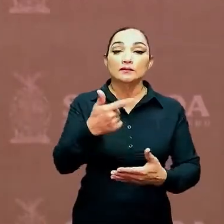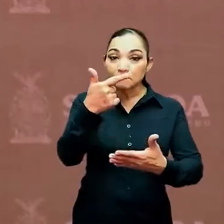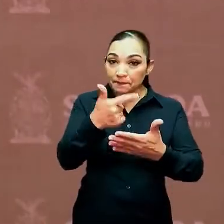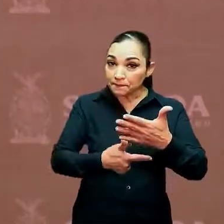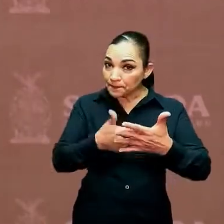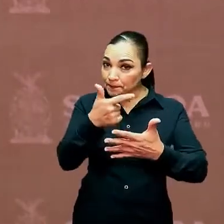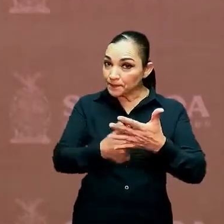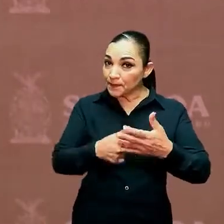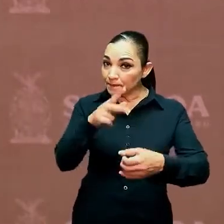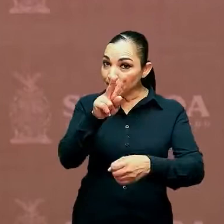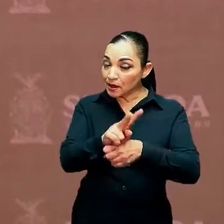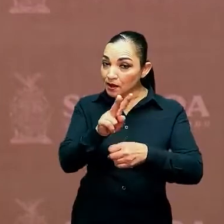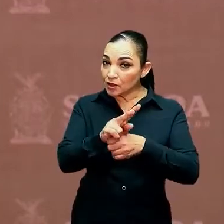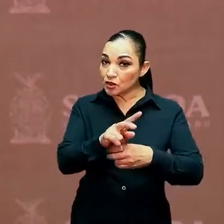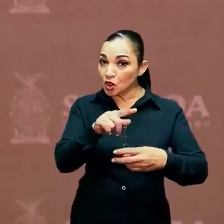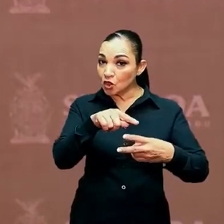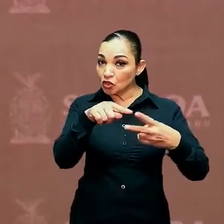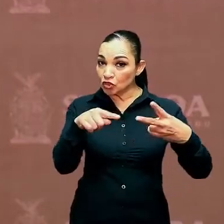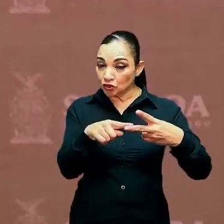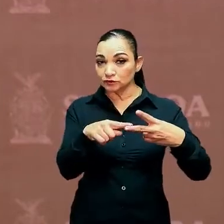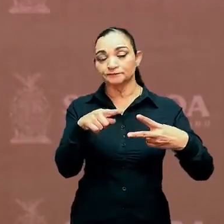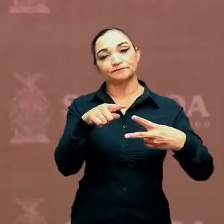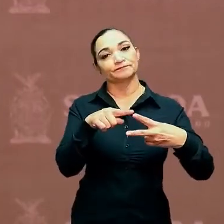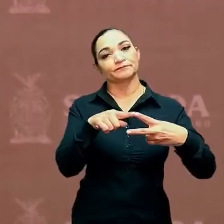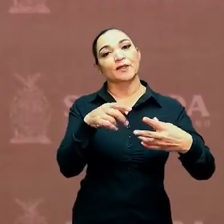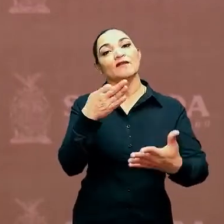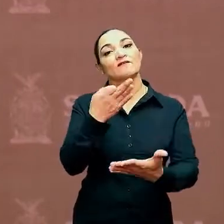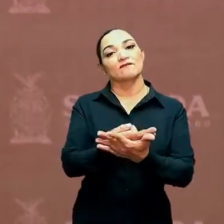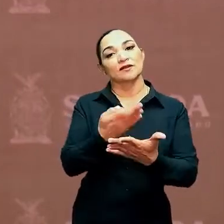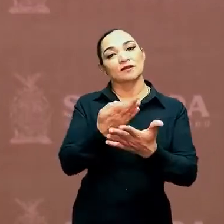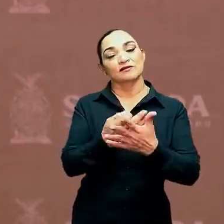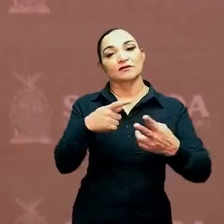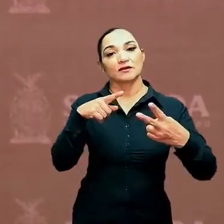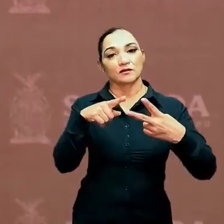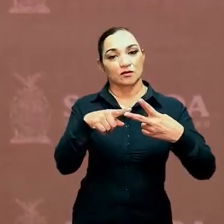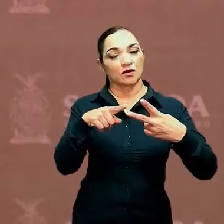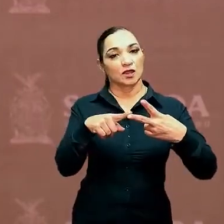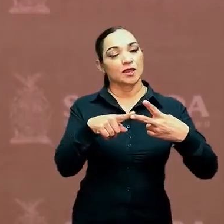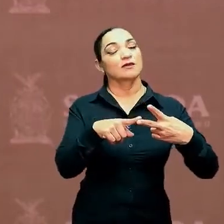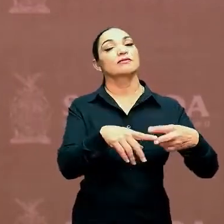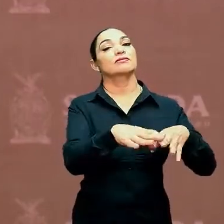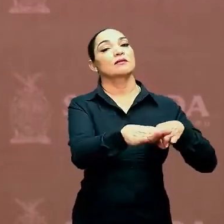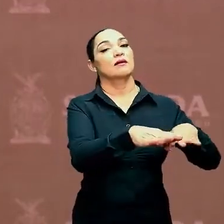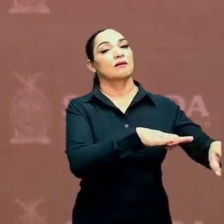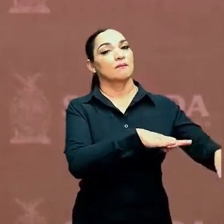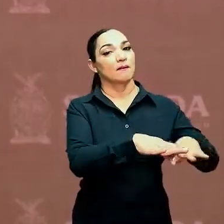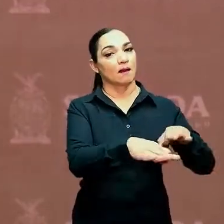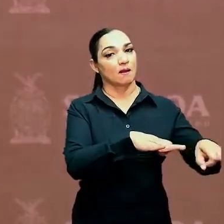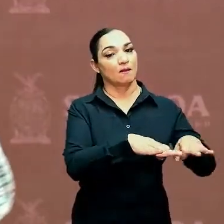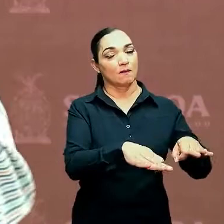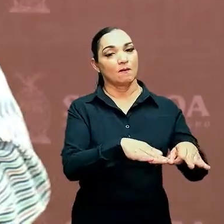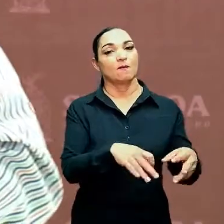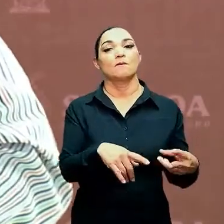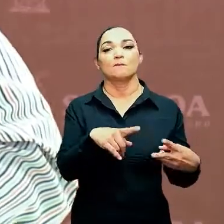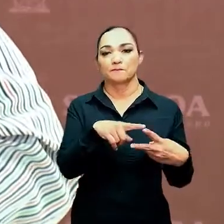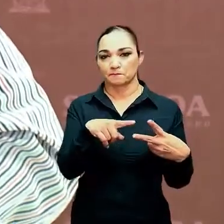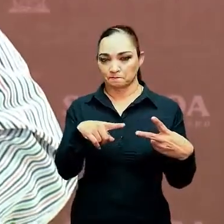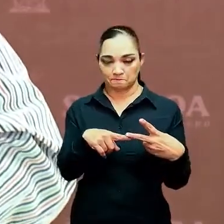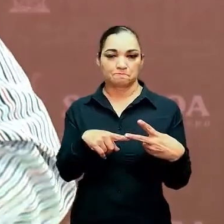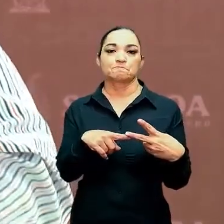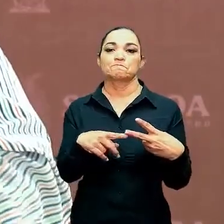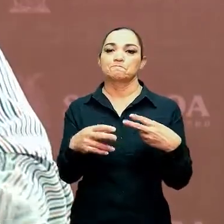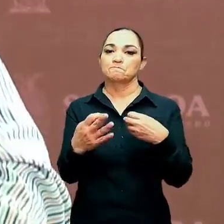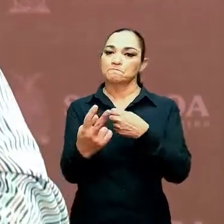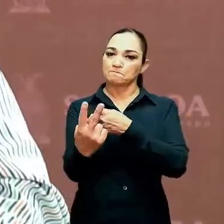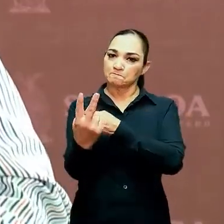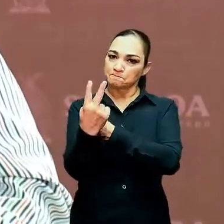de dos tipos. Una, de carácter financiero y dos, desempeño del puesto. Entonces, esas dos auditorías las